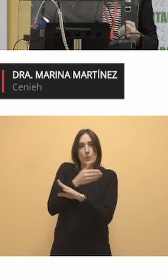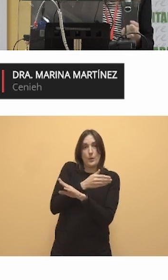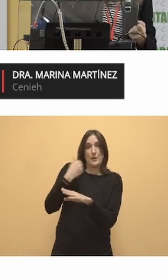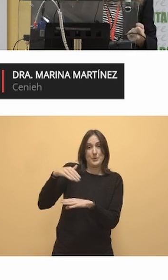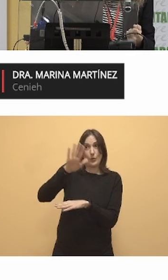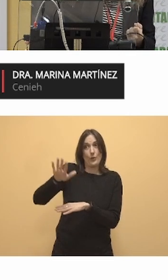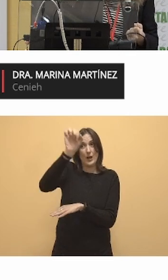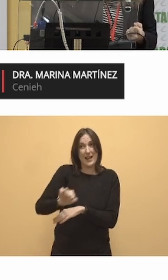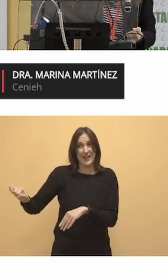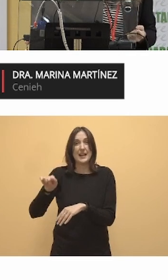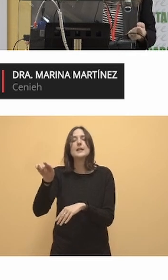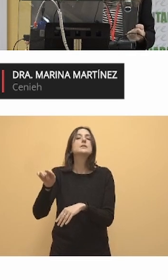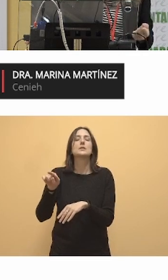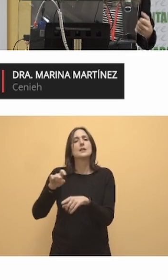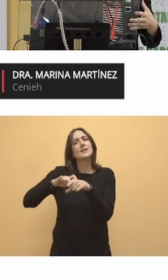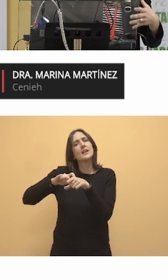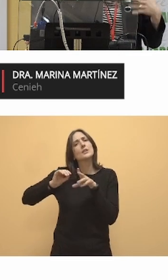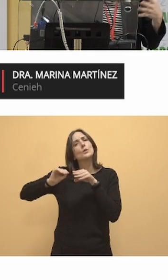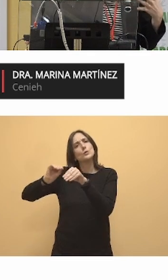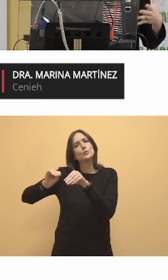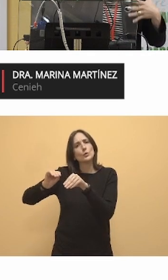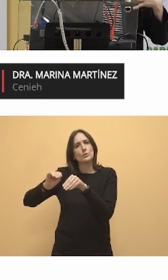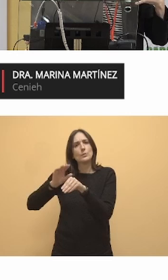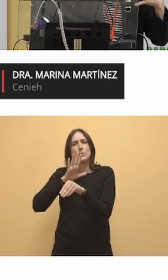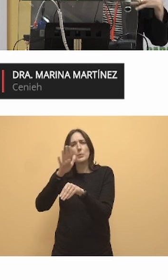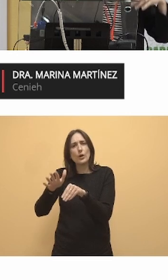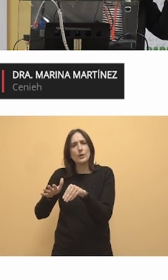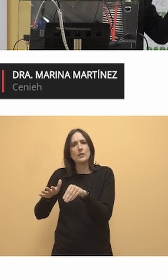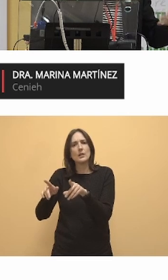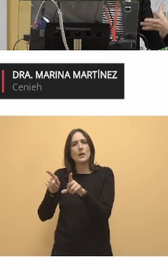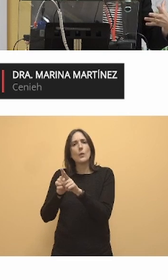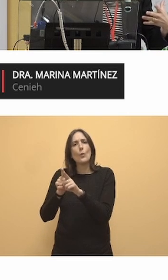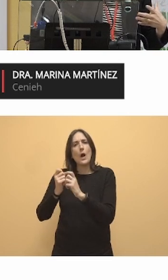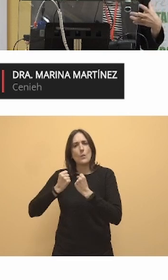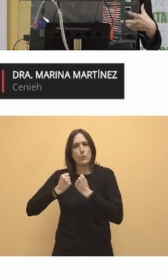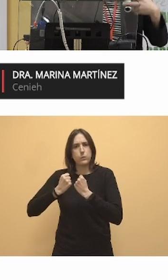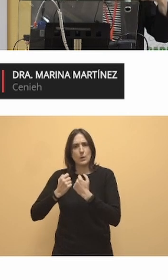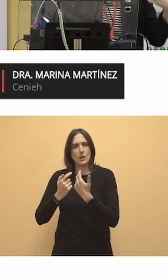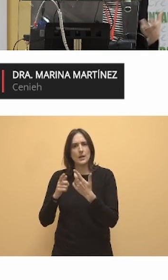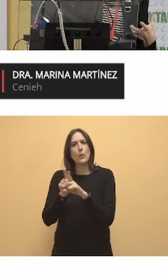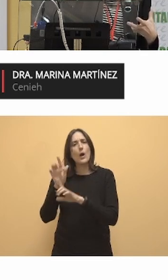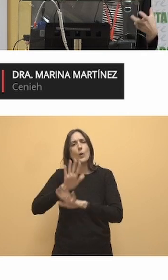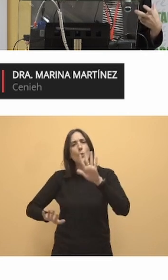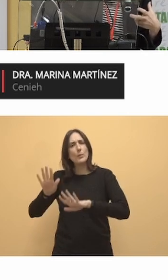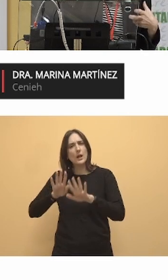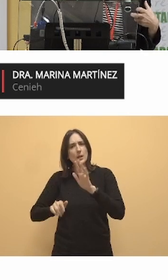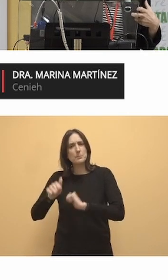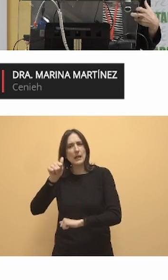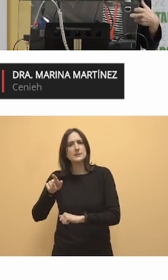continente, el bloque euroasiático, se caracterizaban por un robustecimiento, por una complejidad,